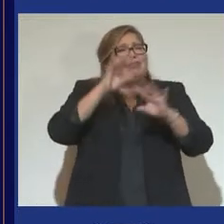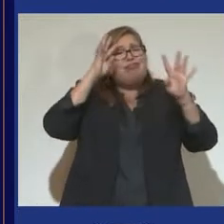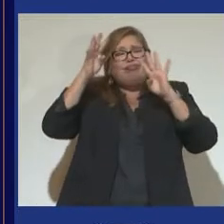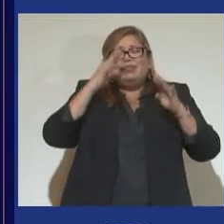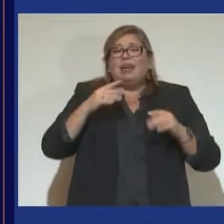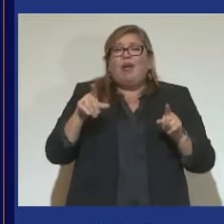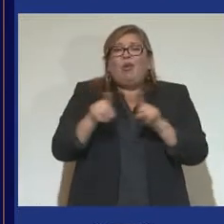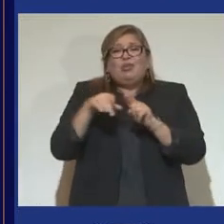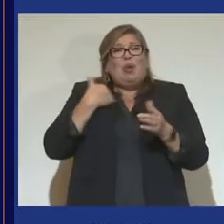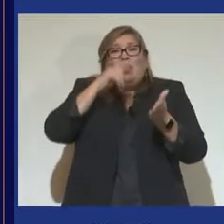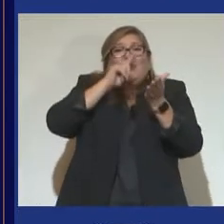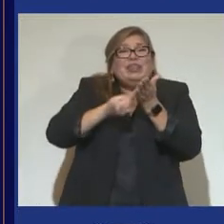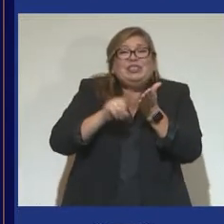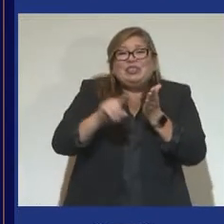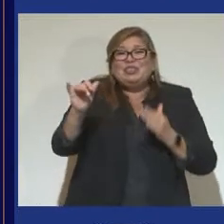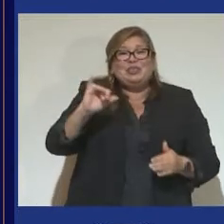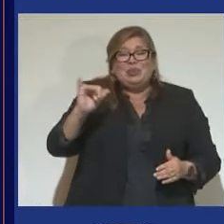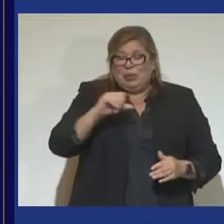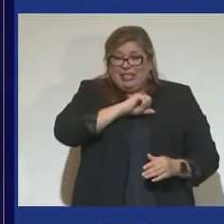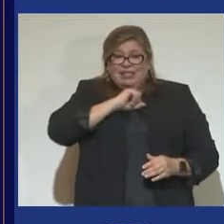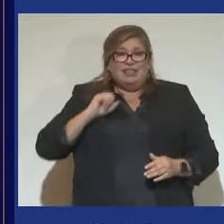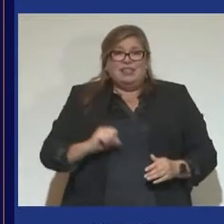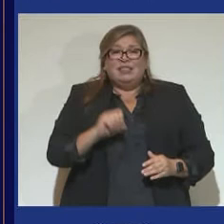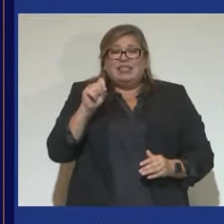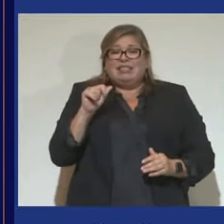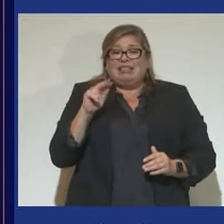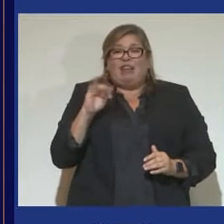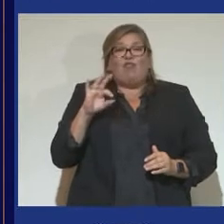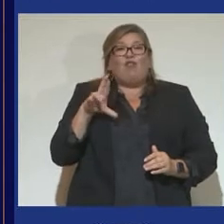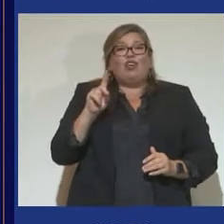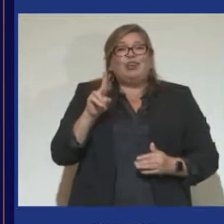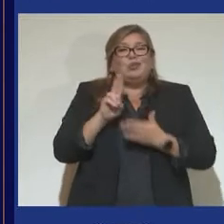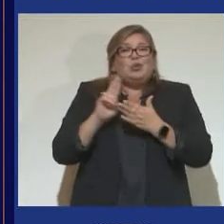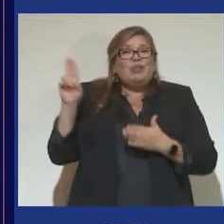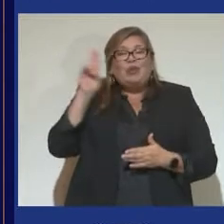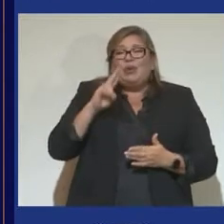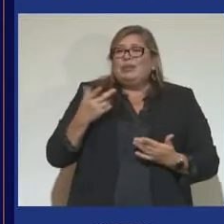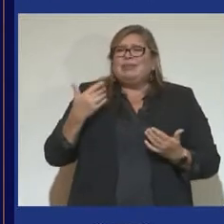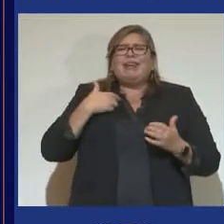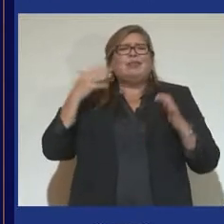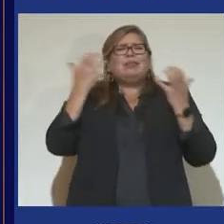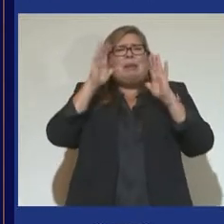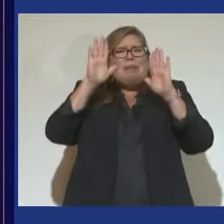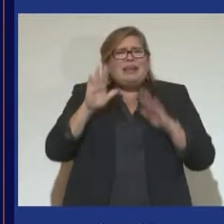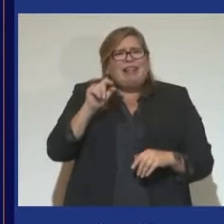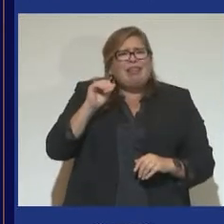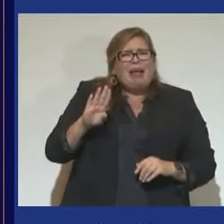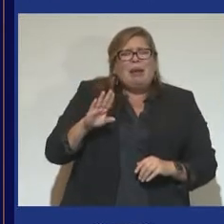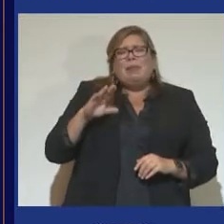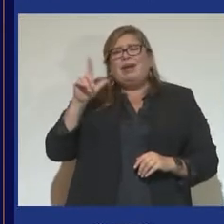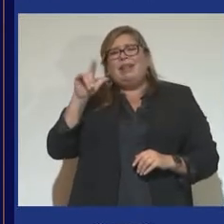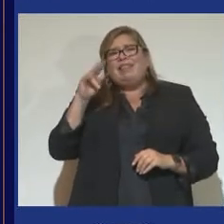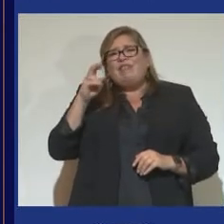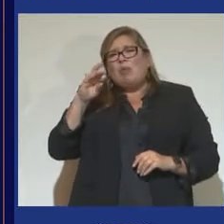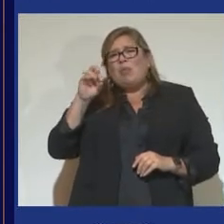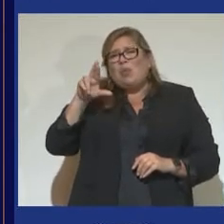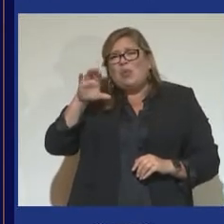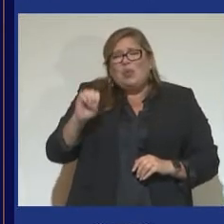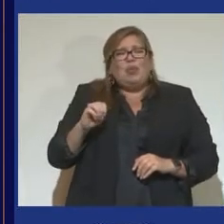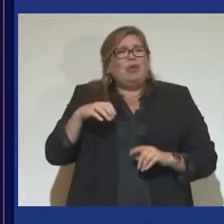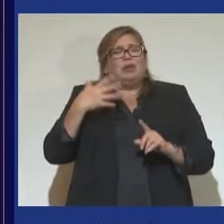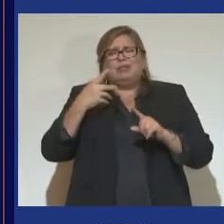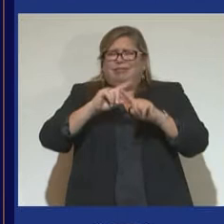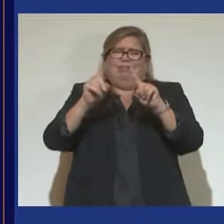estas universidades increíbles algunas privadas como stanford es ese nuestro amor los laboratorios